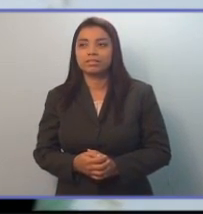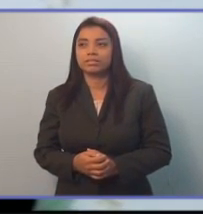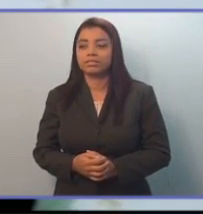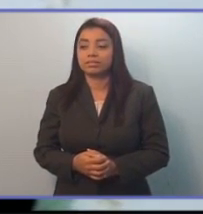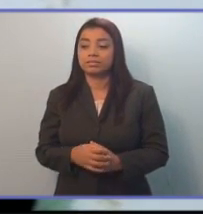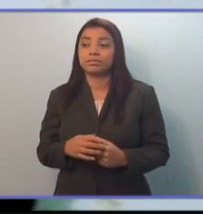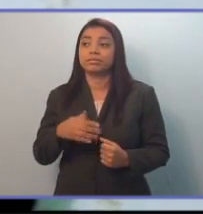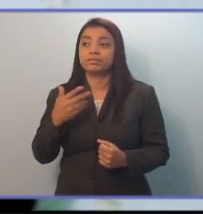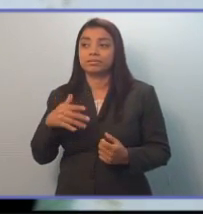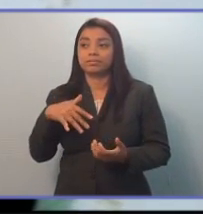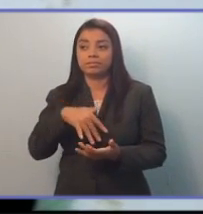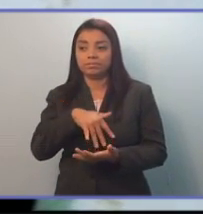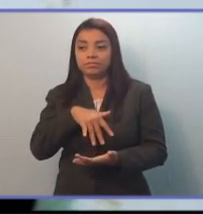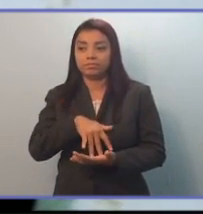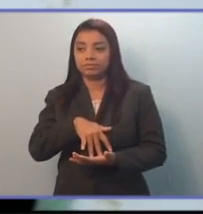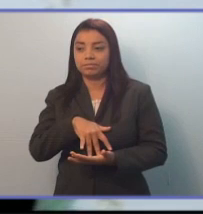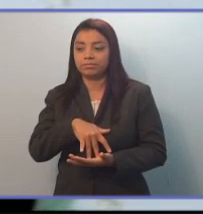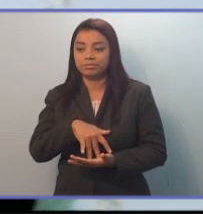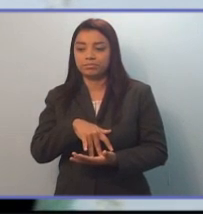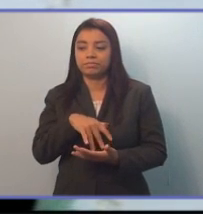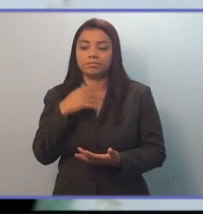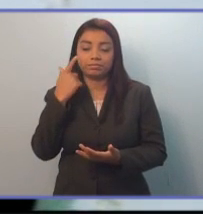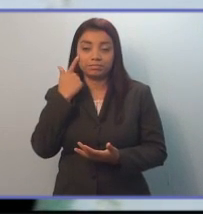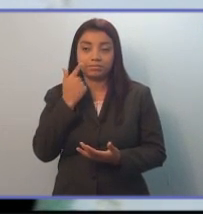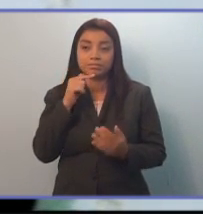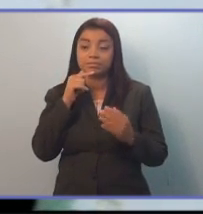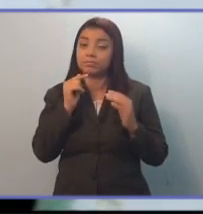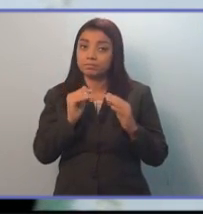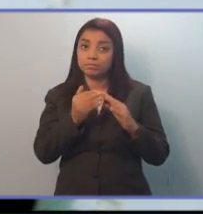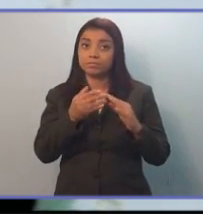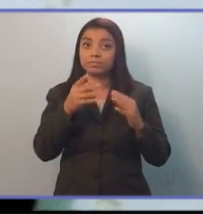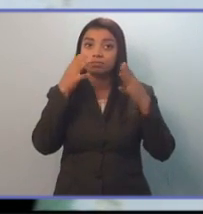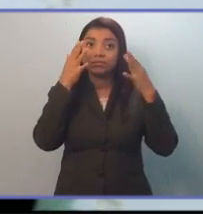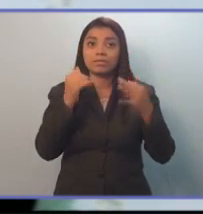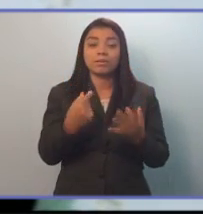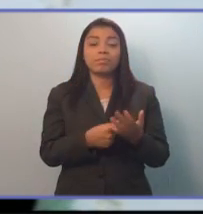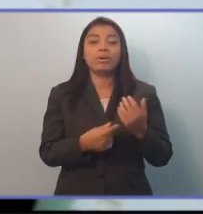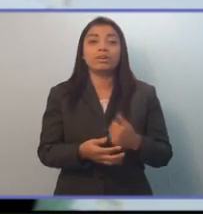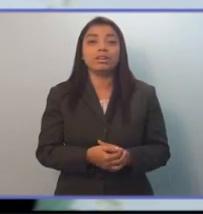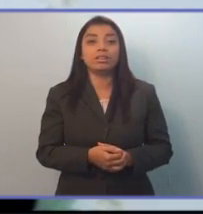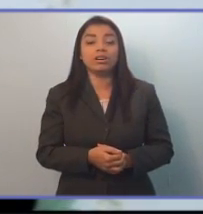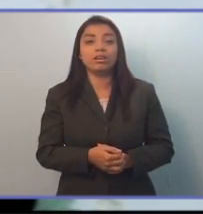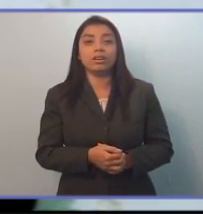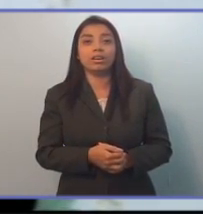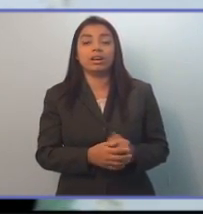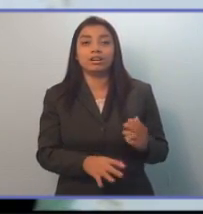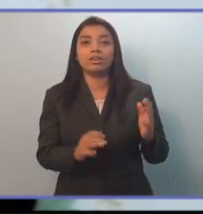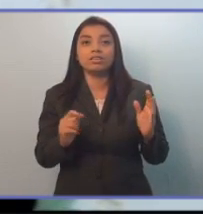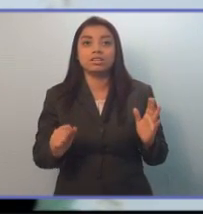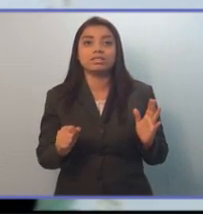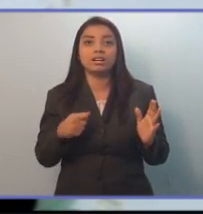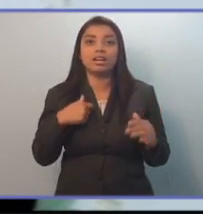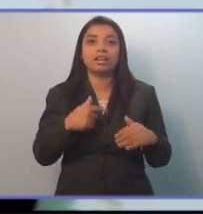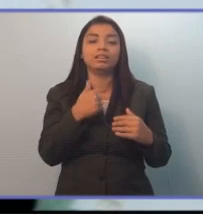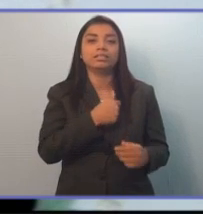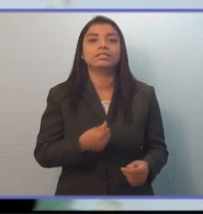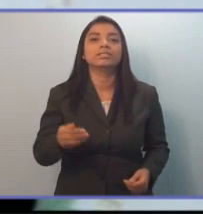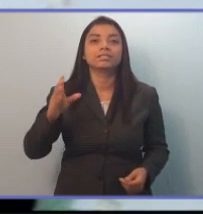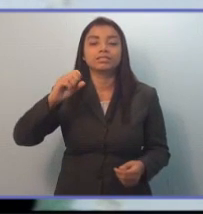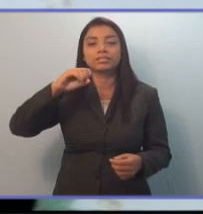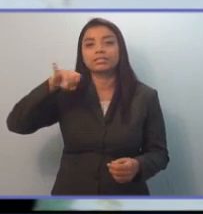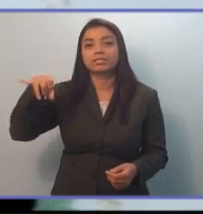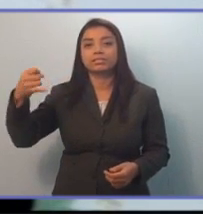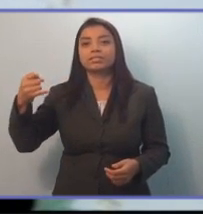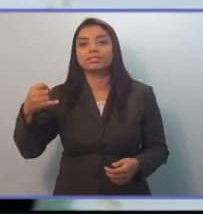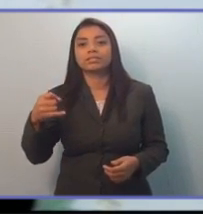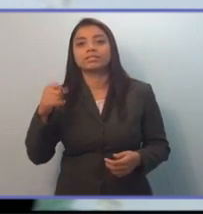de que la ciudadanía pueda estar presente en una discusión de la Corte Suprema de Justicia, ya sea